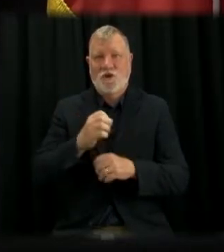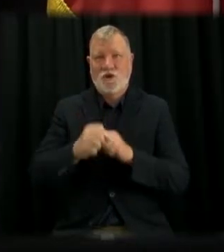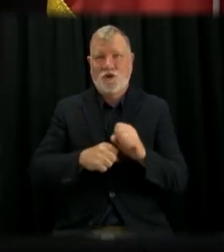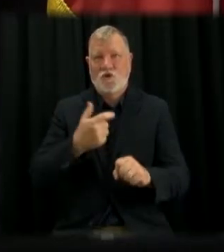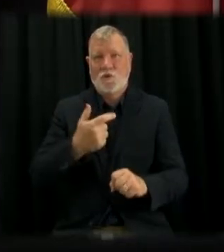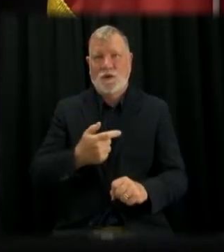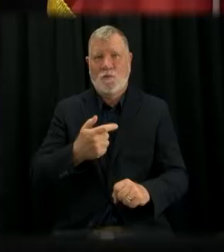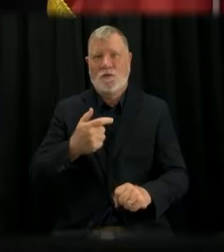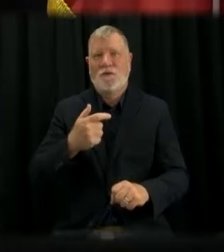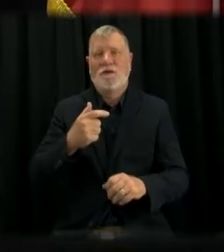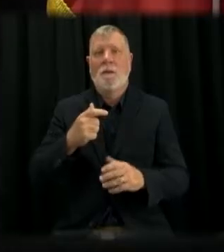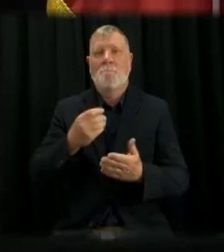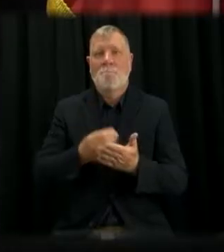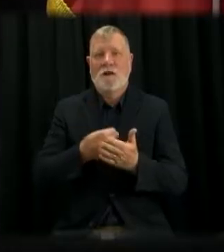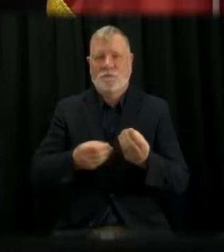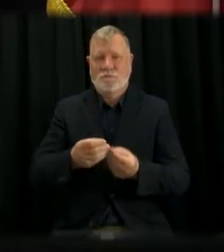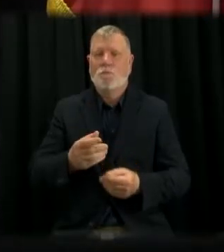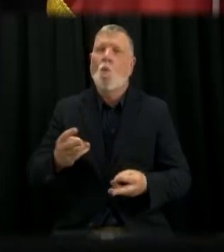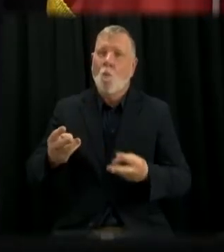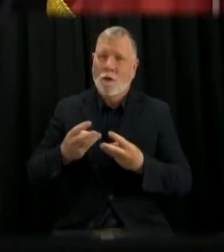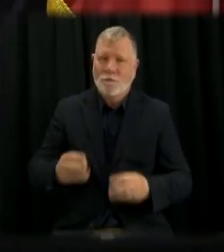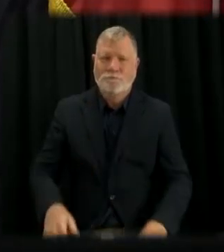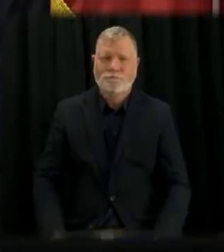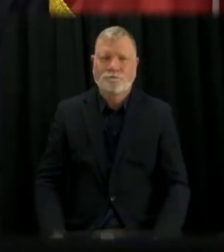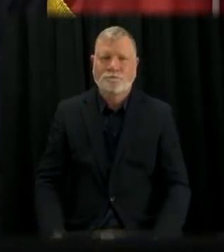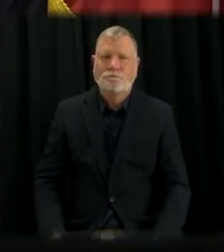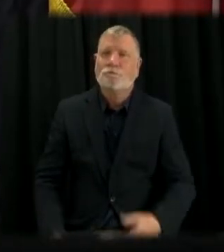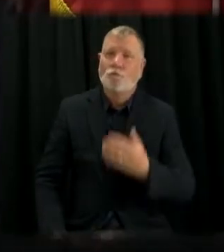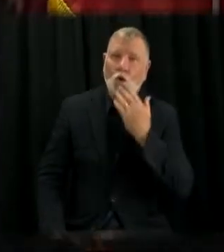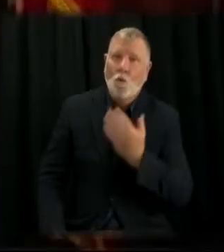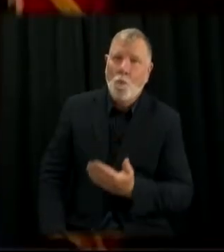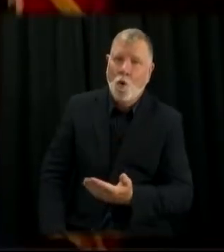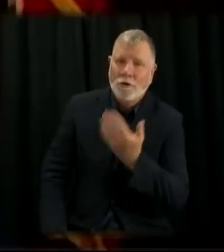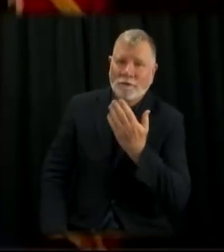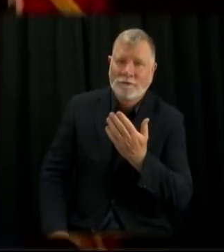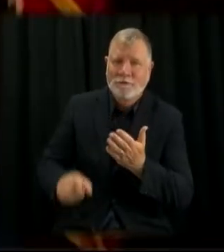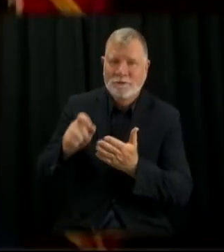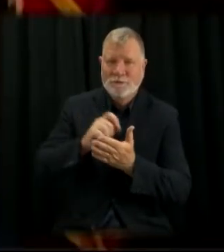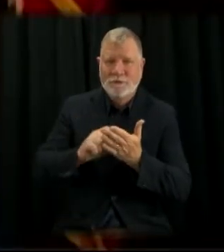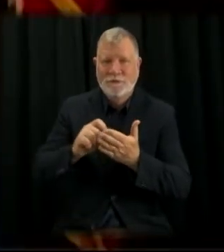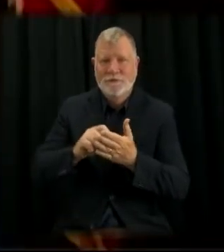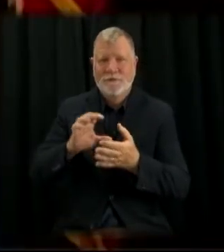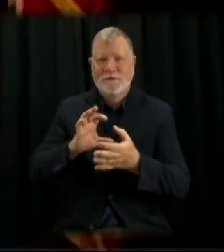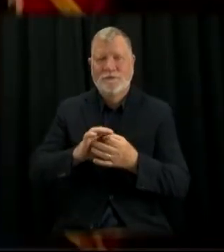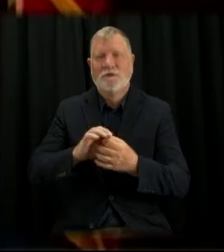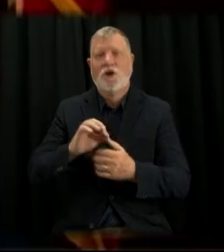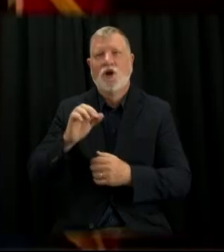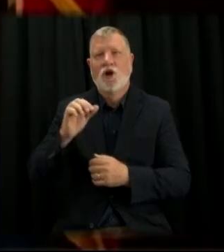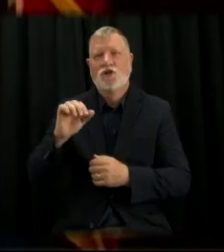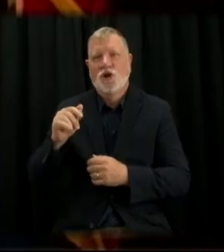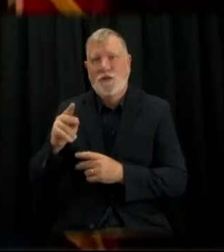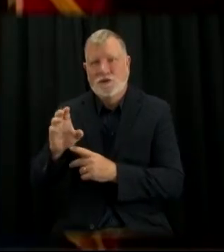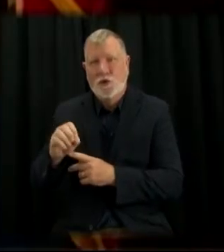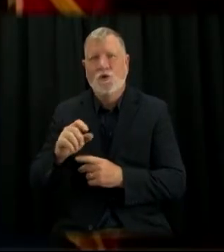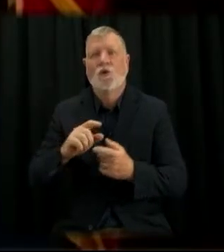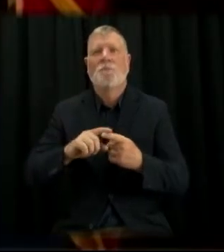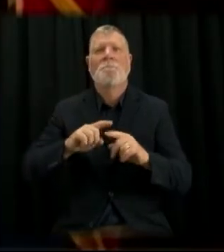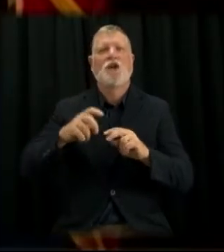2021. Señor Marrero, bienvenido. Muchas gracias. directora ejecutiva